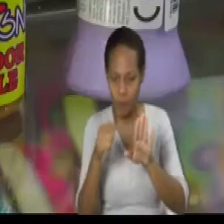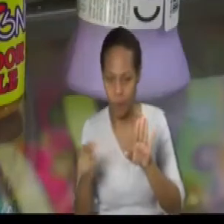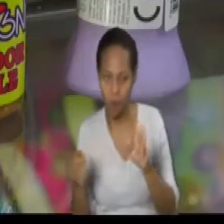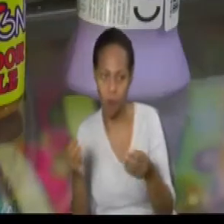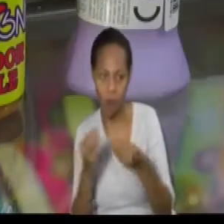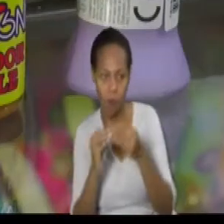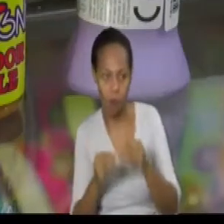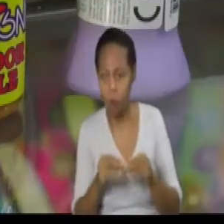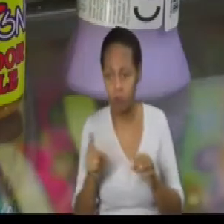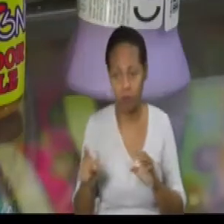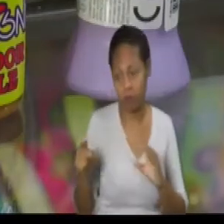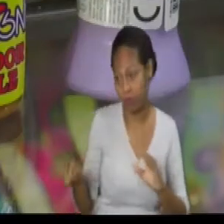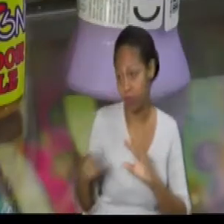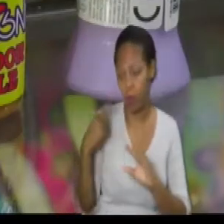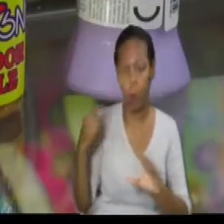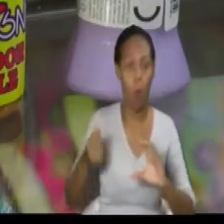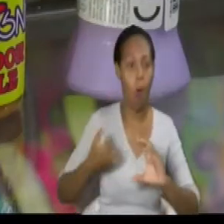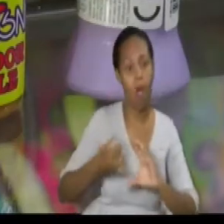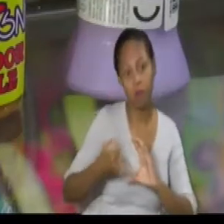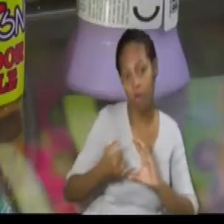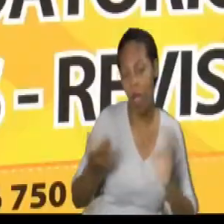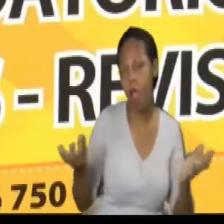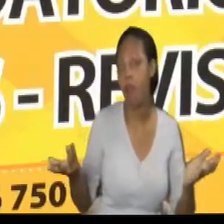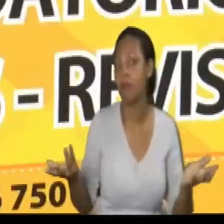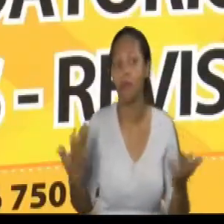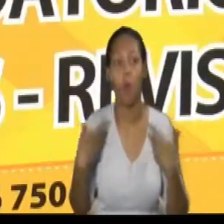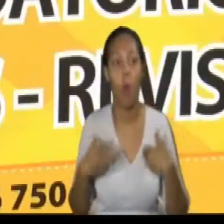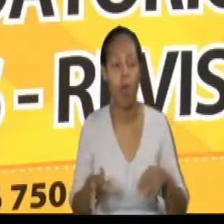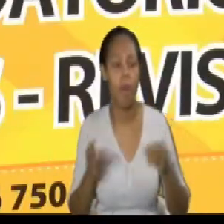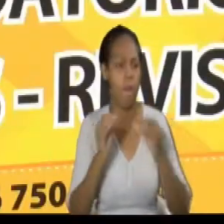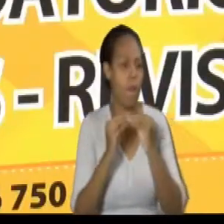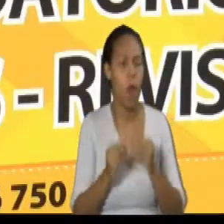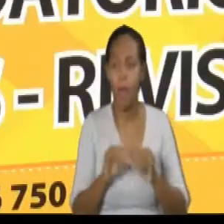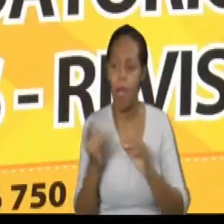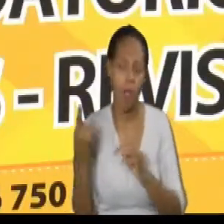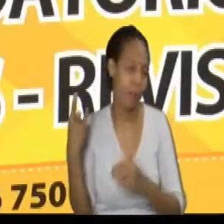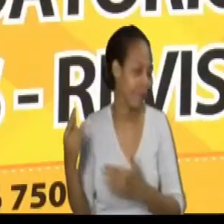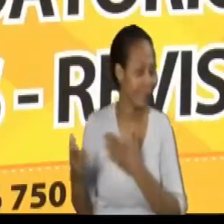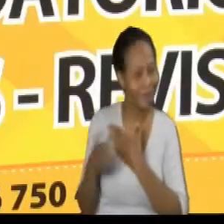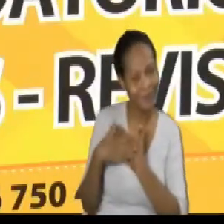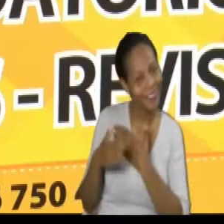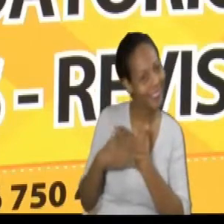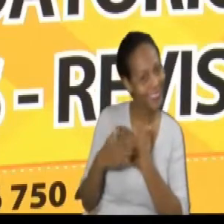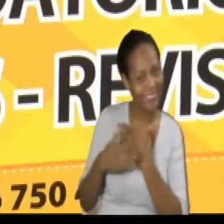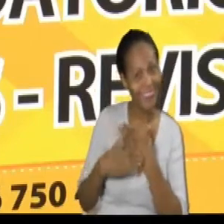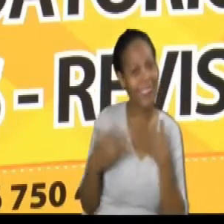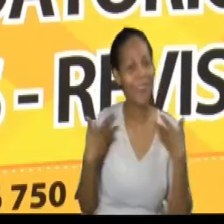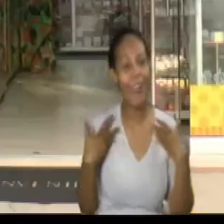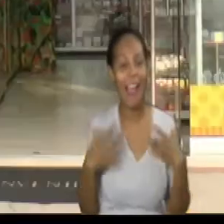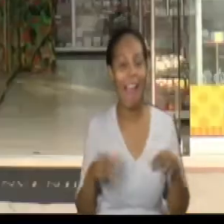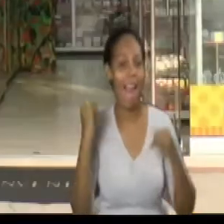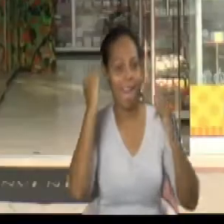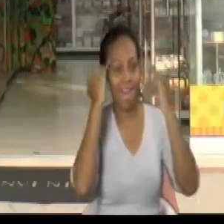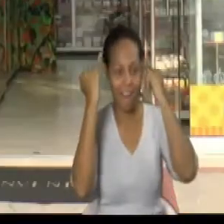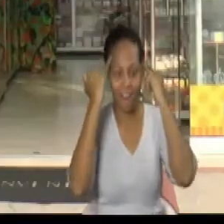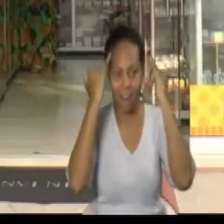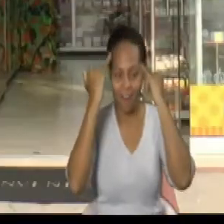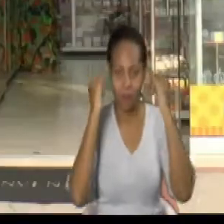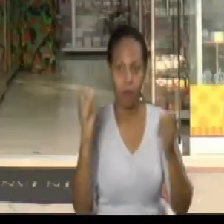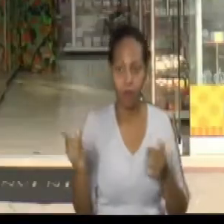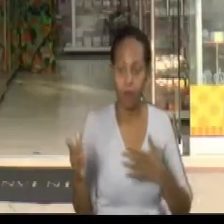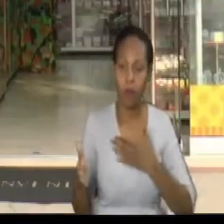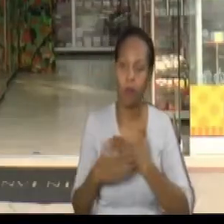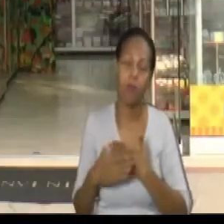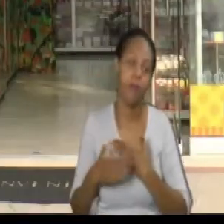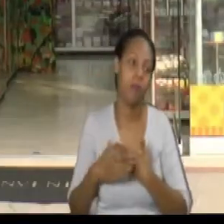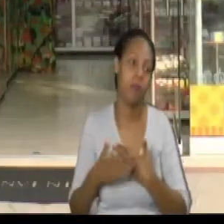un WhatsApp, me pueden preguntar que en los diseños, cualquier tipo de imagen y idea que ustedes quieran plasmar, yo con mucho gusto